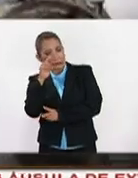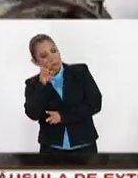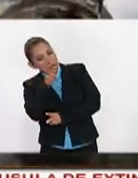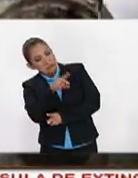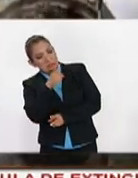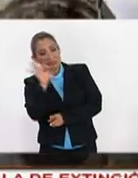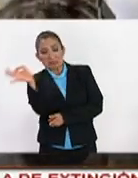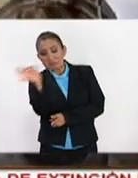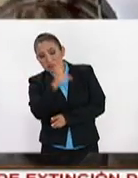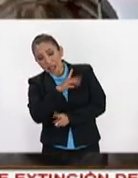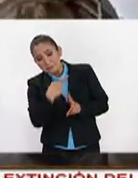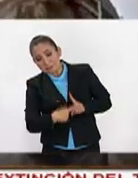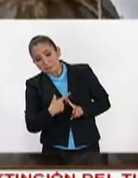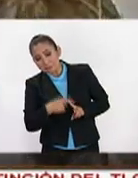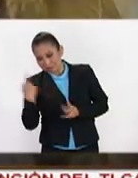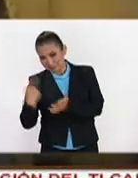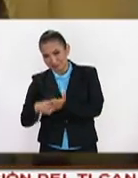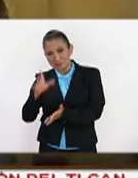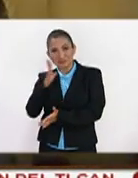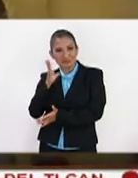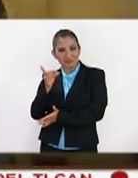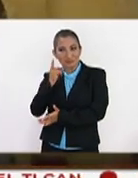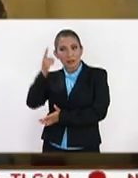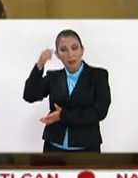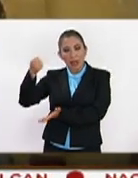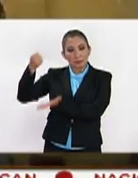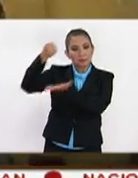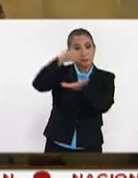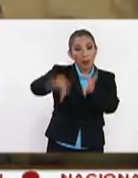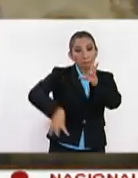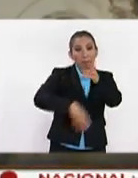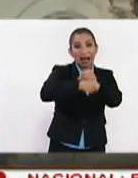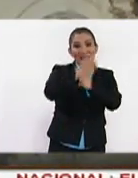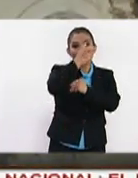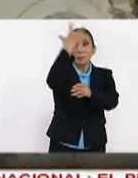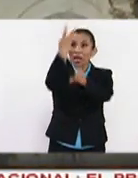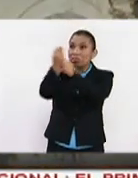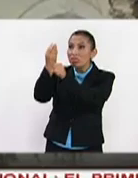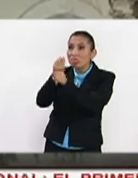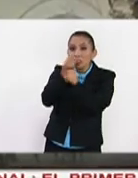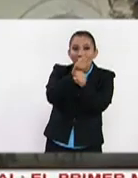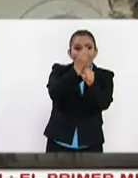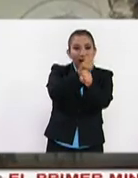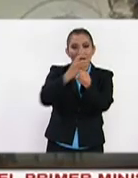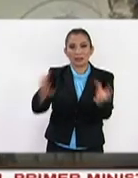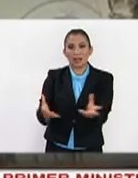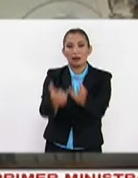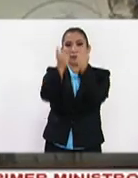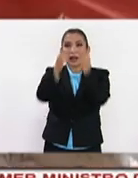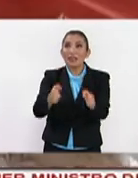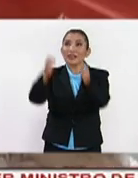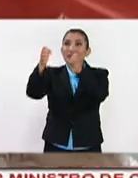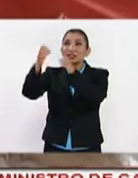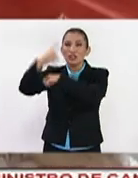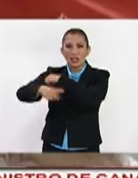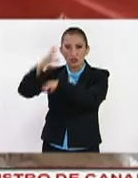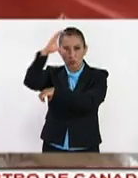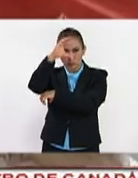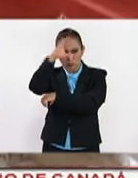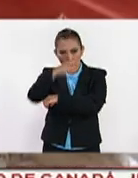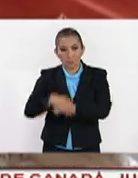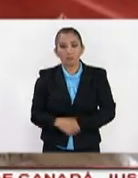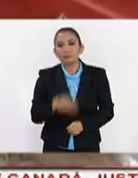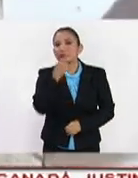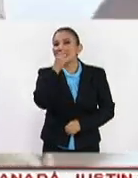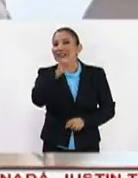existe la posibilidad en el Congreso para destinar recursos extras para la rehabilitación y rescate de los inmuebles dañados. También